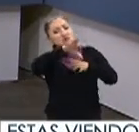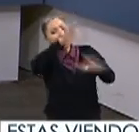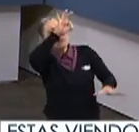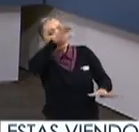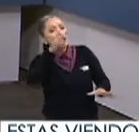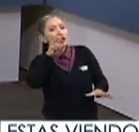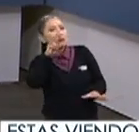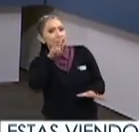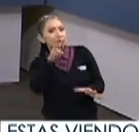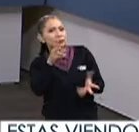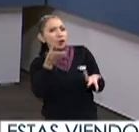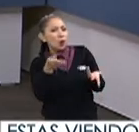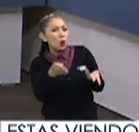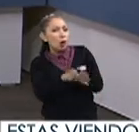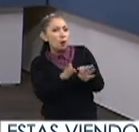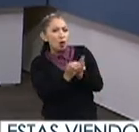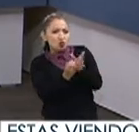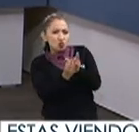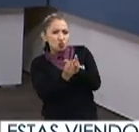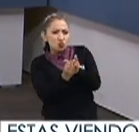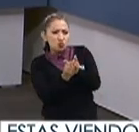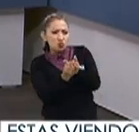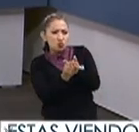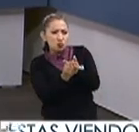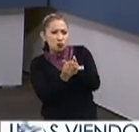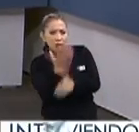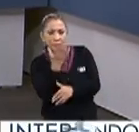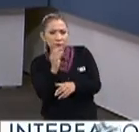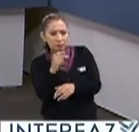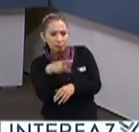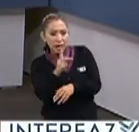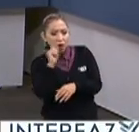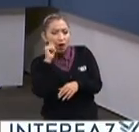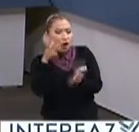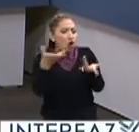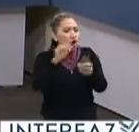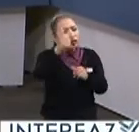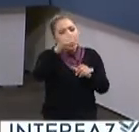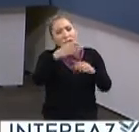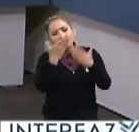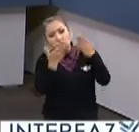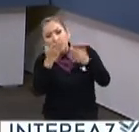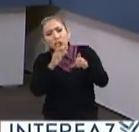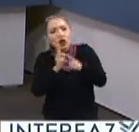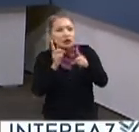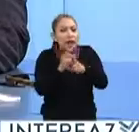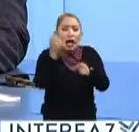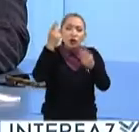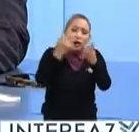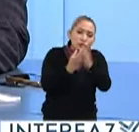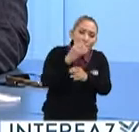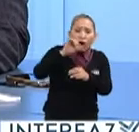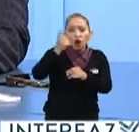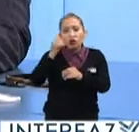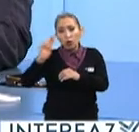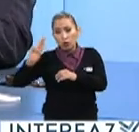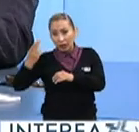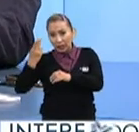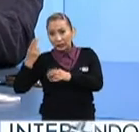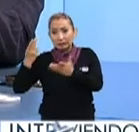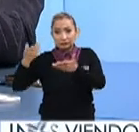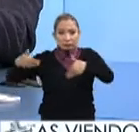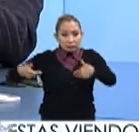de asumir estas nuevas, bueno, no tan nuevas, pero sí alternativas de estudio, algunas nuevas, algunas universidades nos